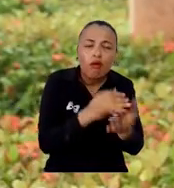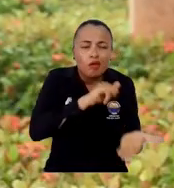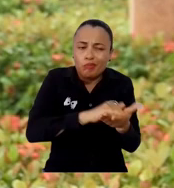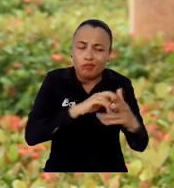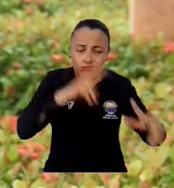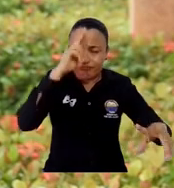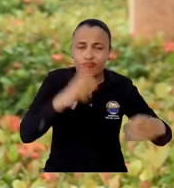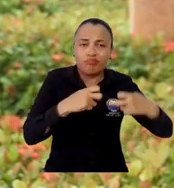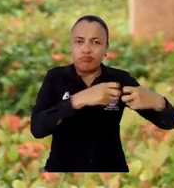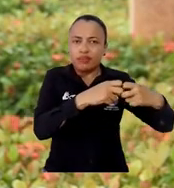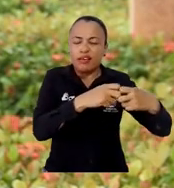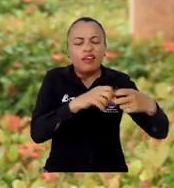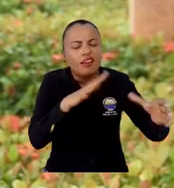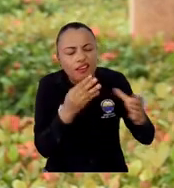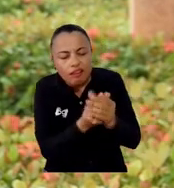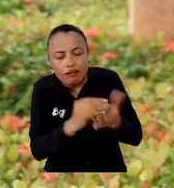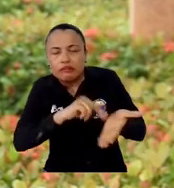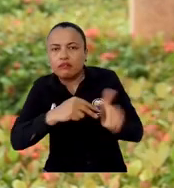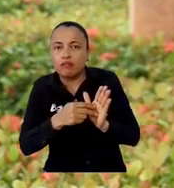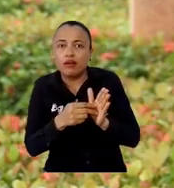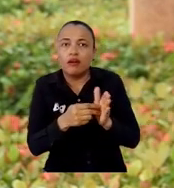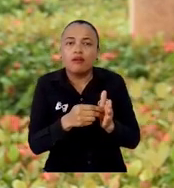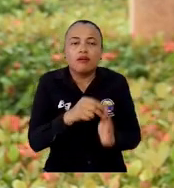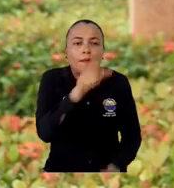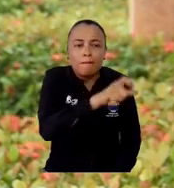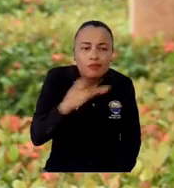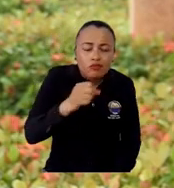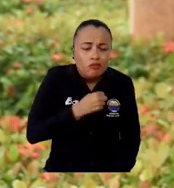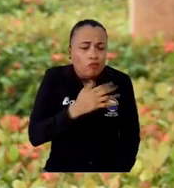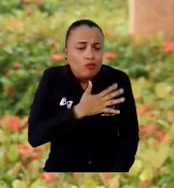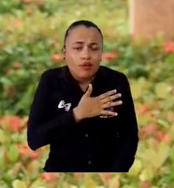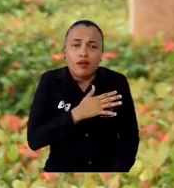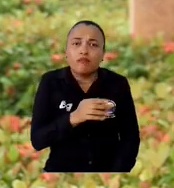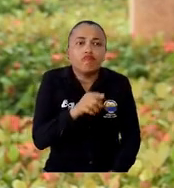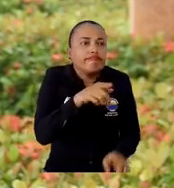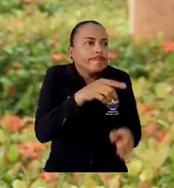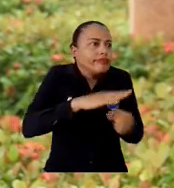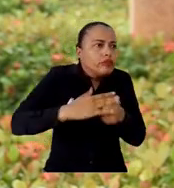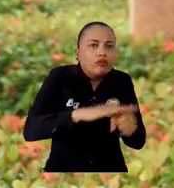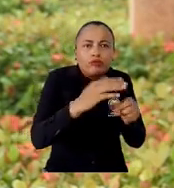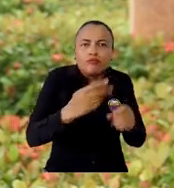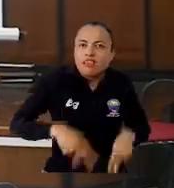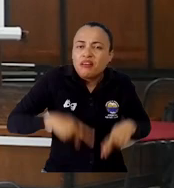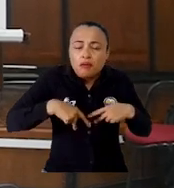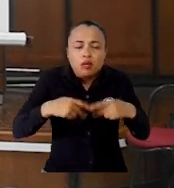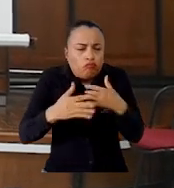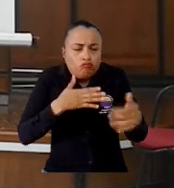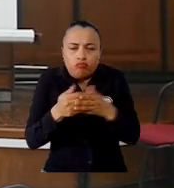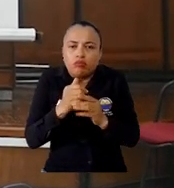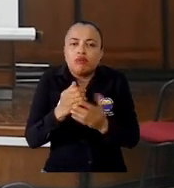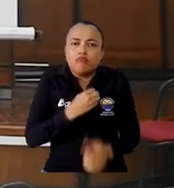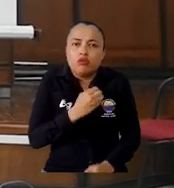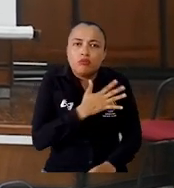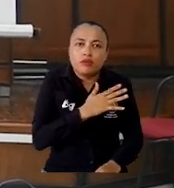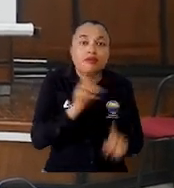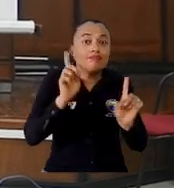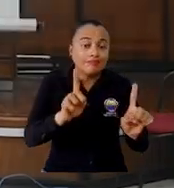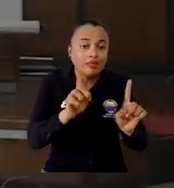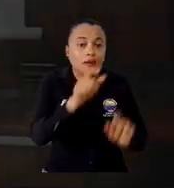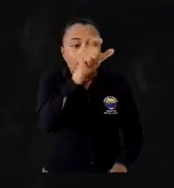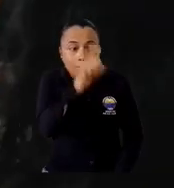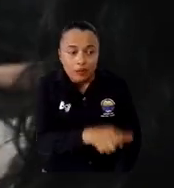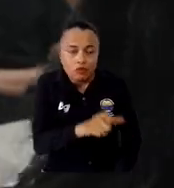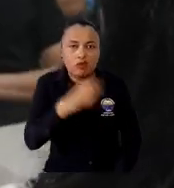principio, porque justamente la inclusión se trata de darle oportunidades a todos, indiferente a su condición de vida. Pensar en ambas cosas, en un